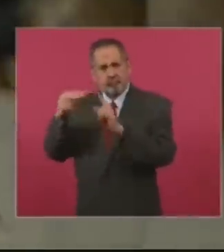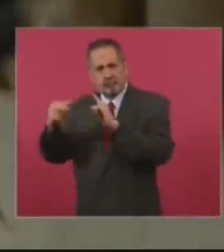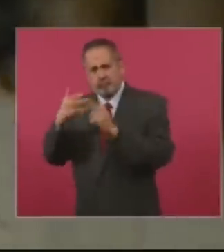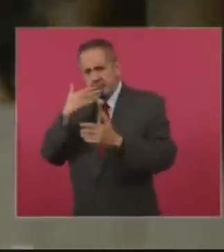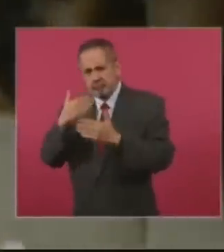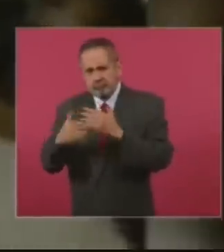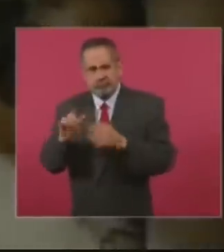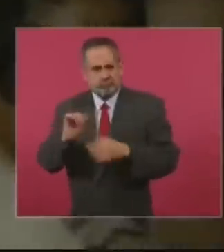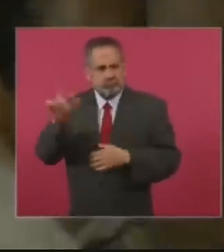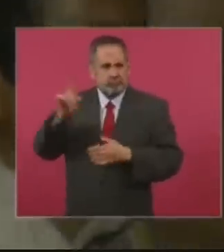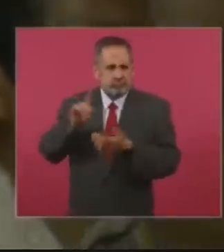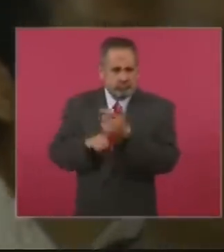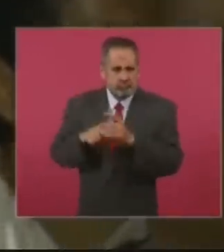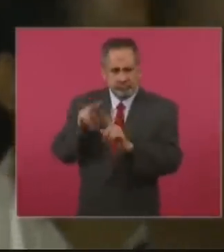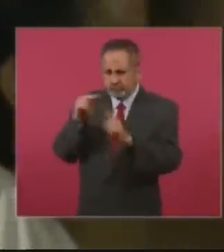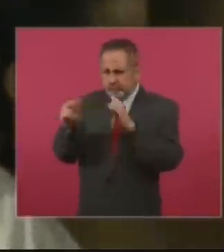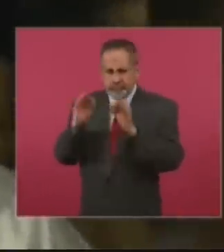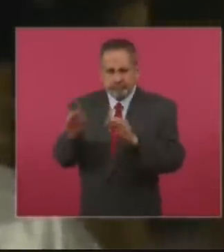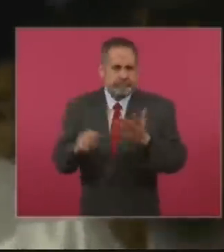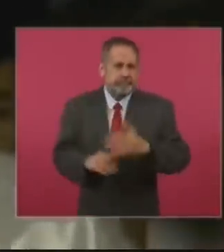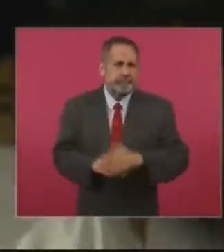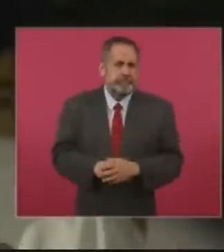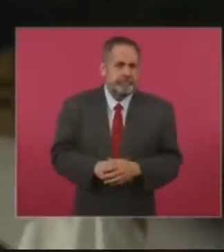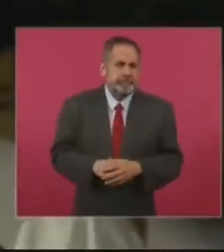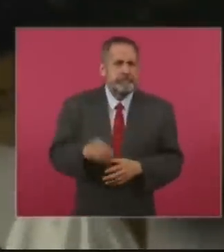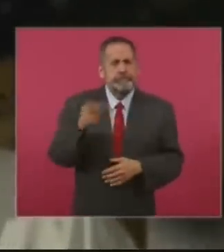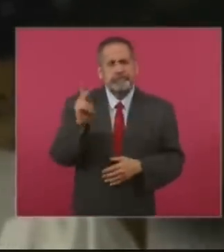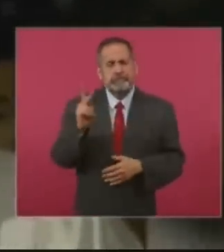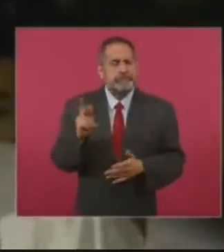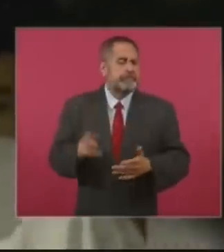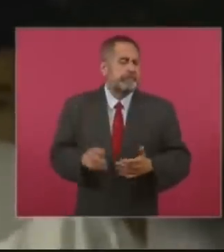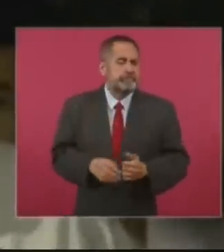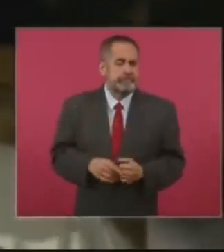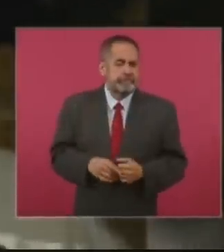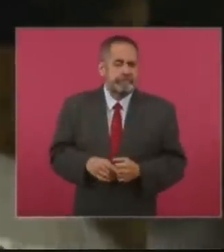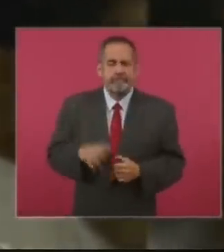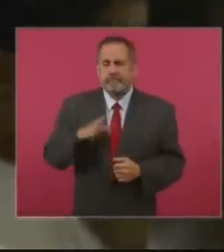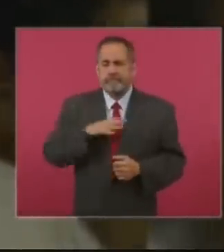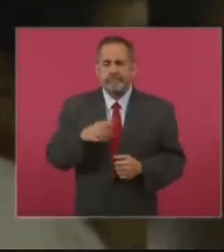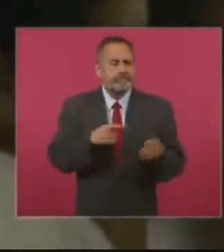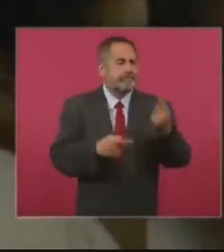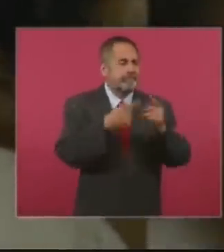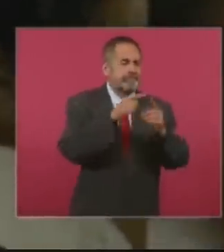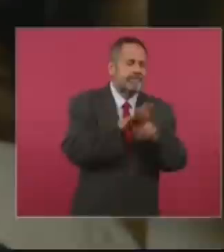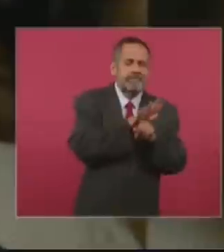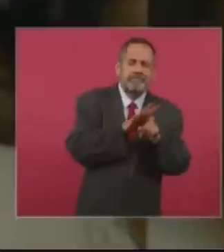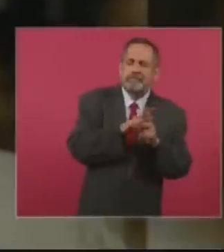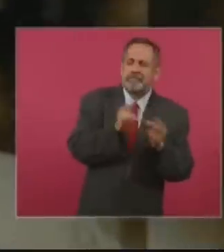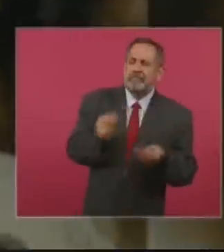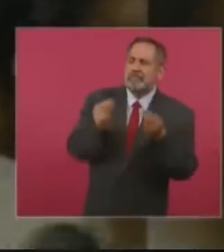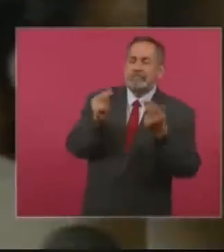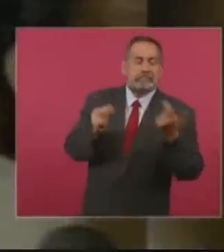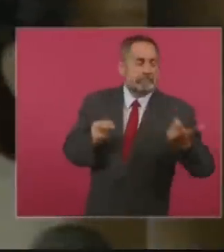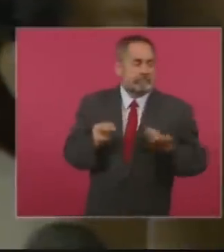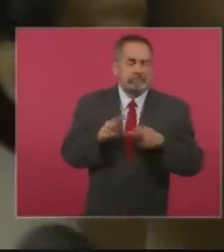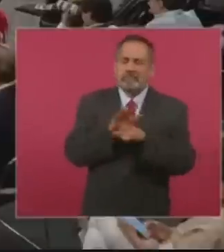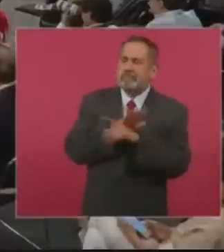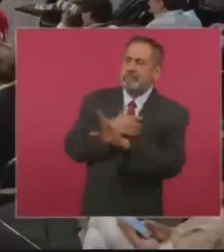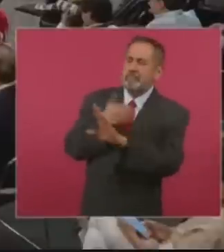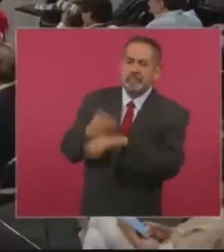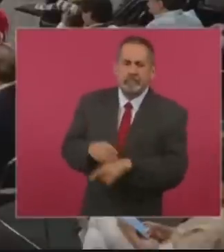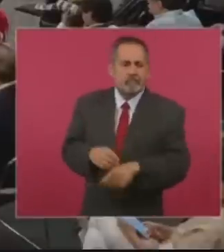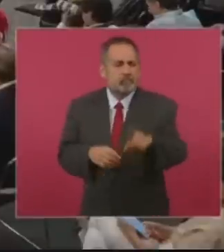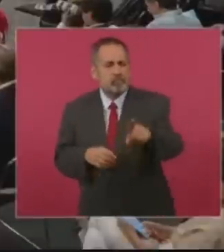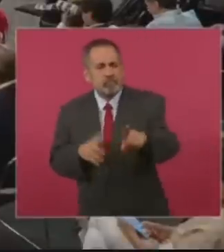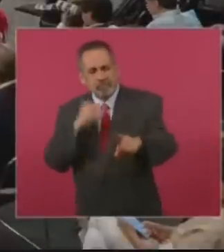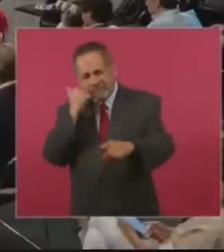crítico profesional Pero hay mercaderes de la comunicación hasta donde